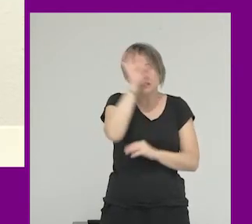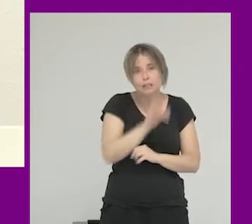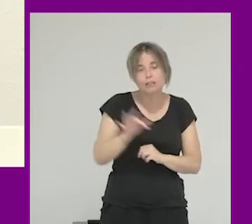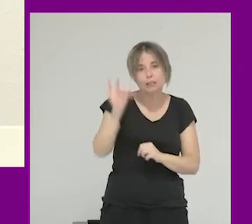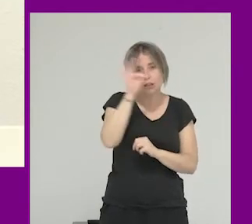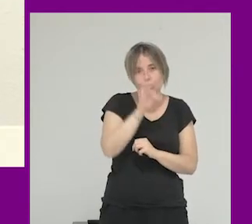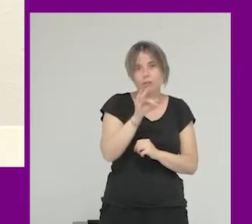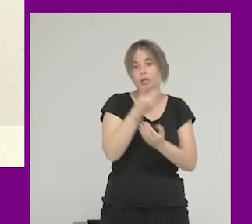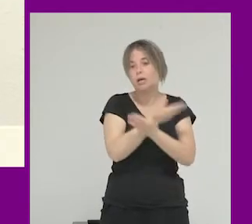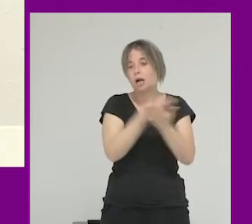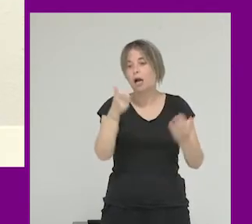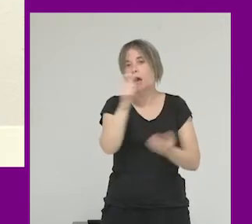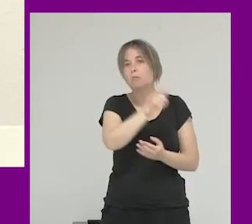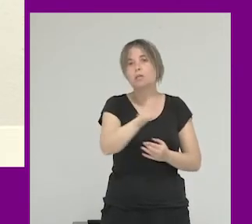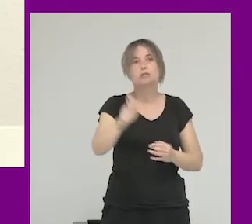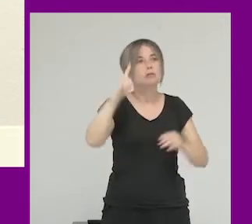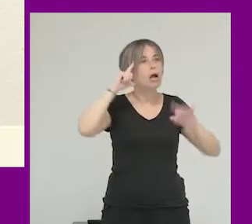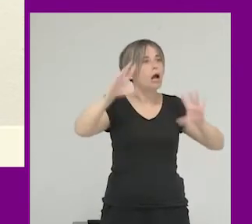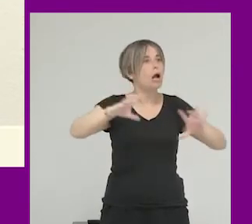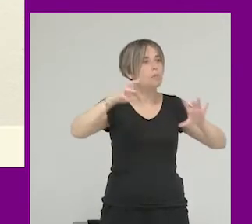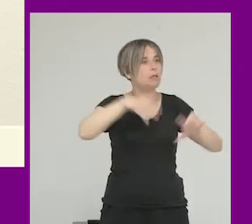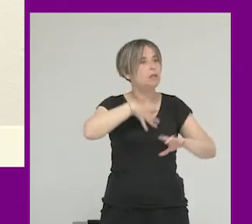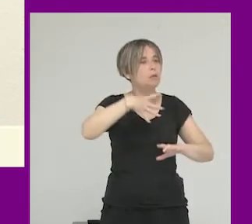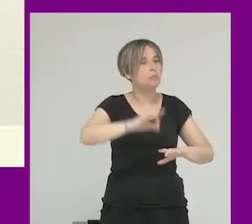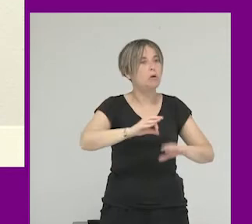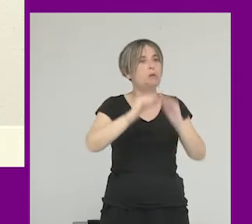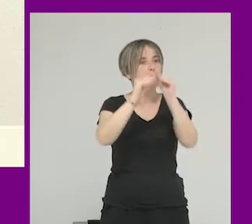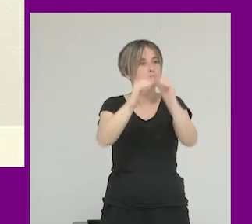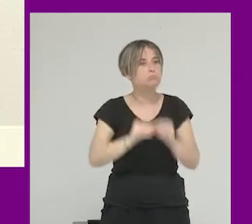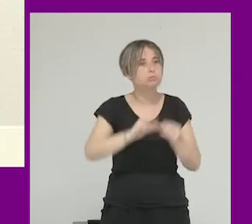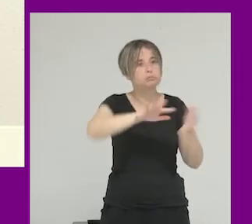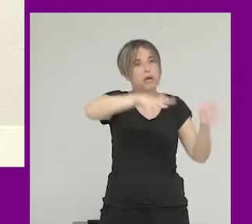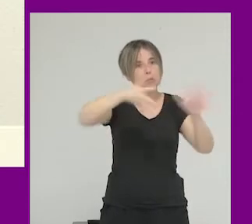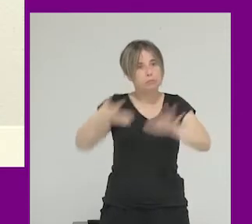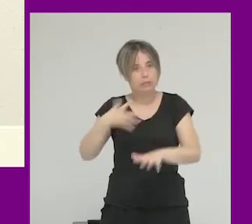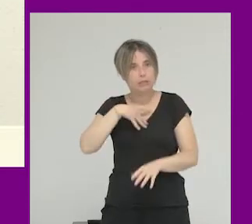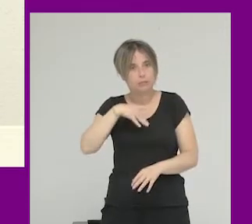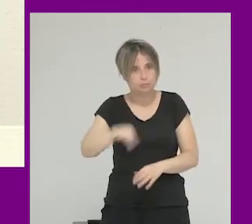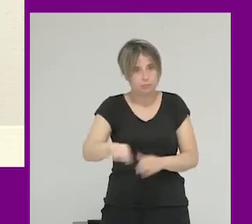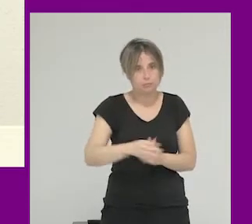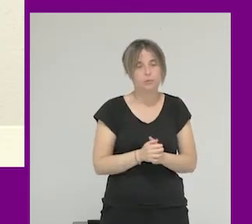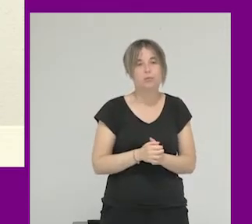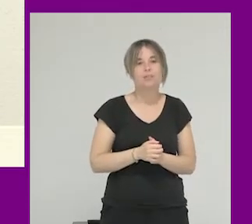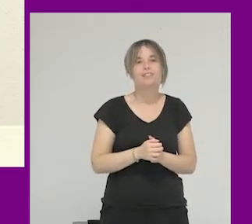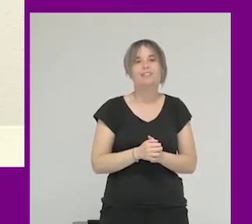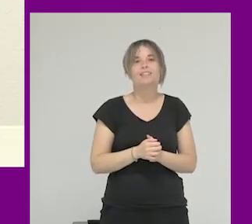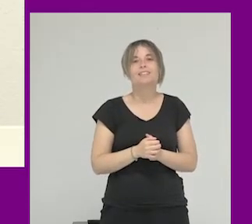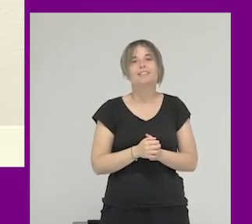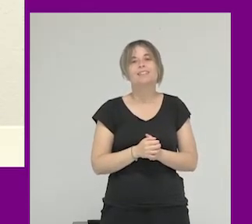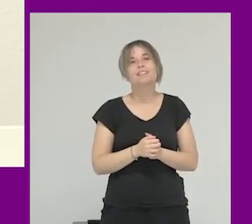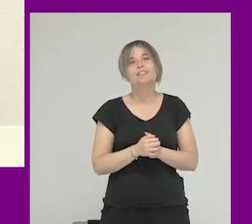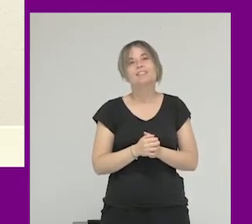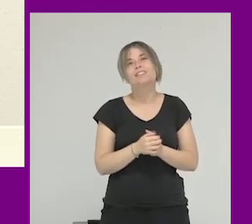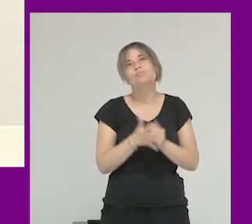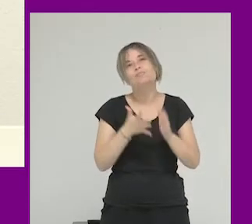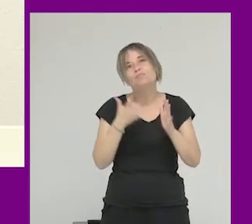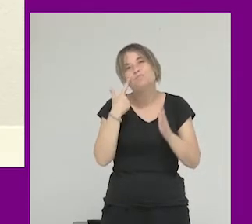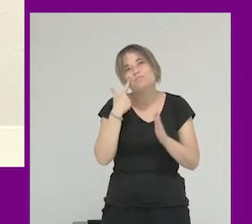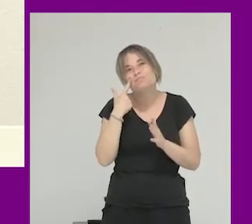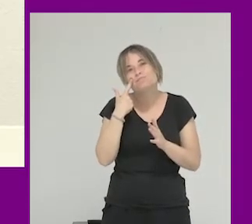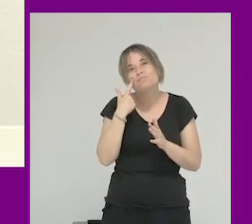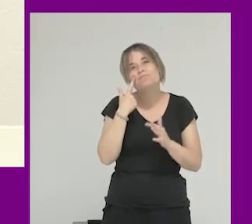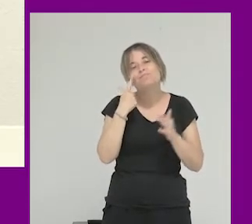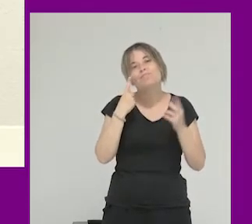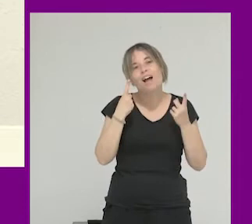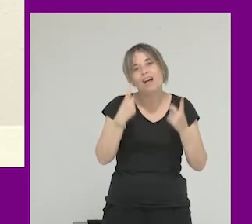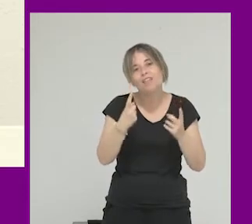que cualquiera que se la aprenda la puede desarrollar y la puede aplicar. Por tanto, no hay que habría